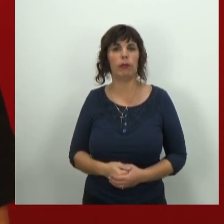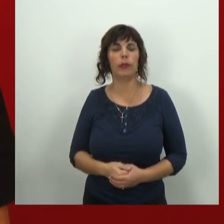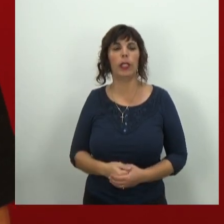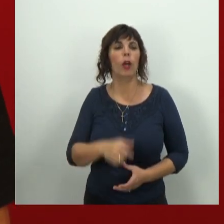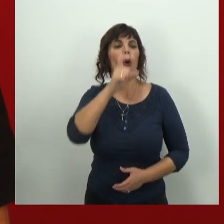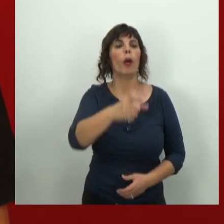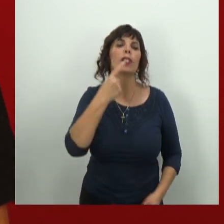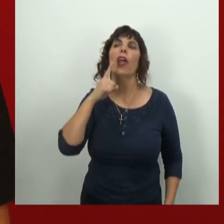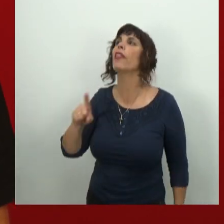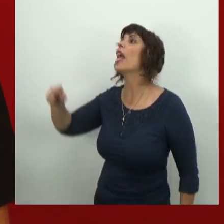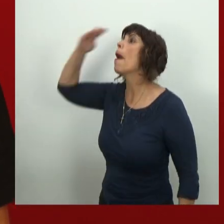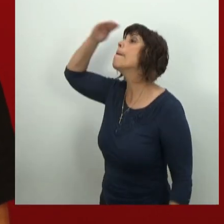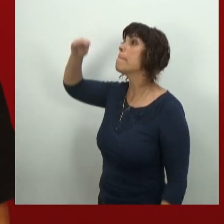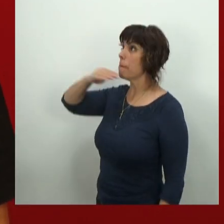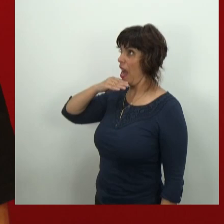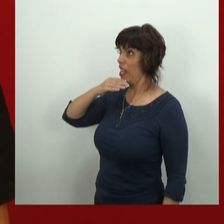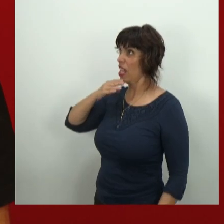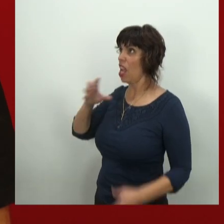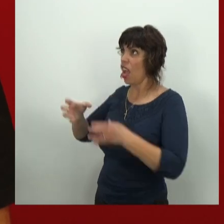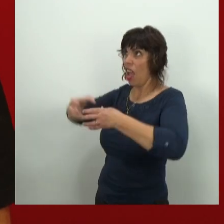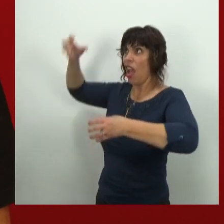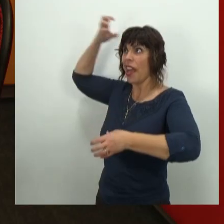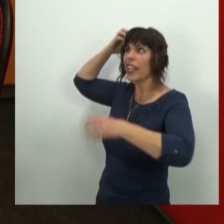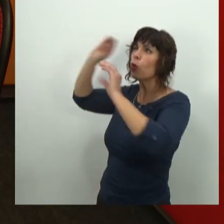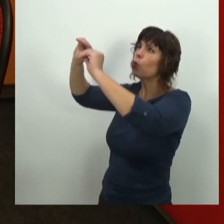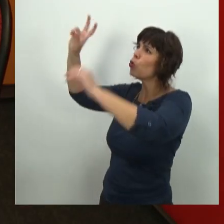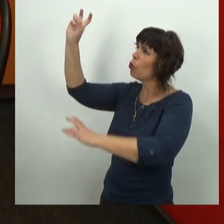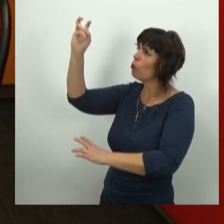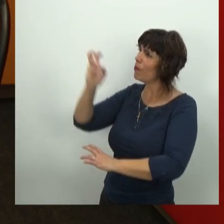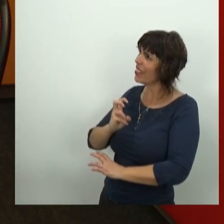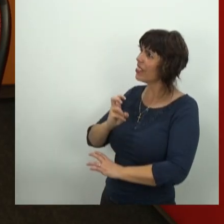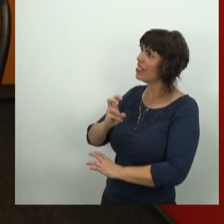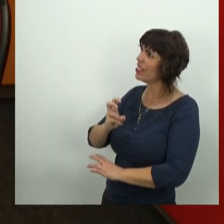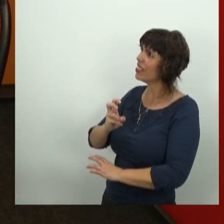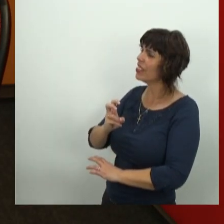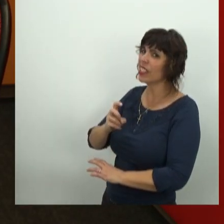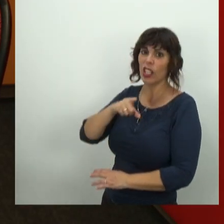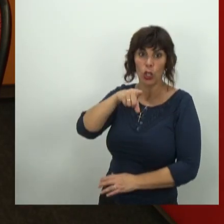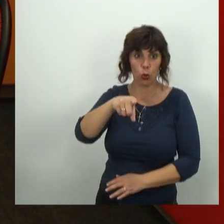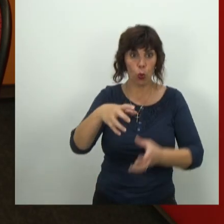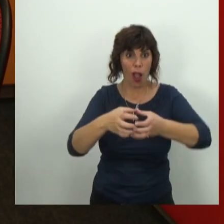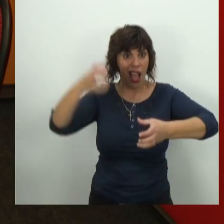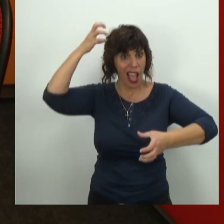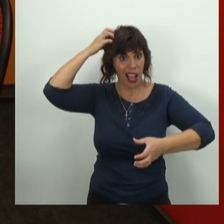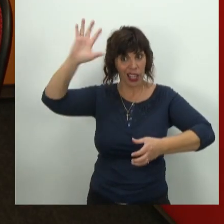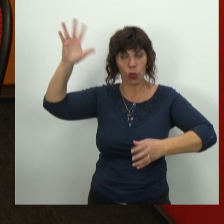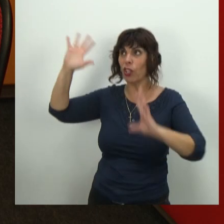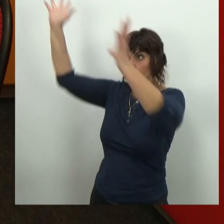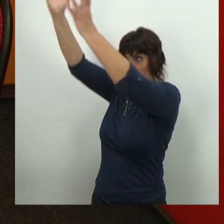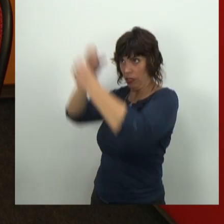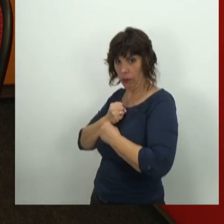Padre, venga tu reino. Cuando uno arrebata el reino de los